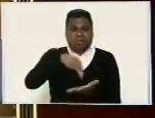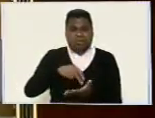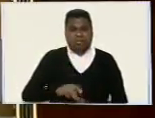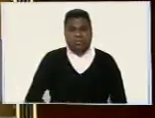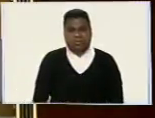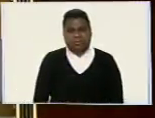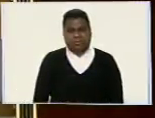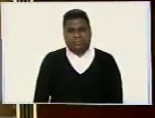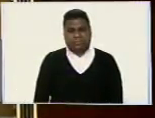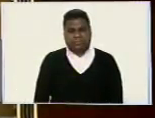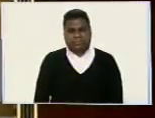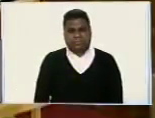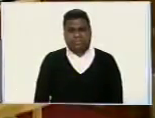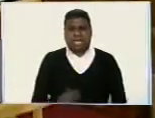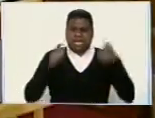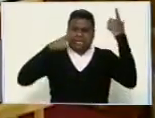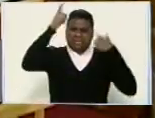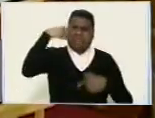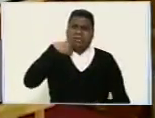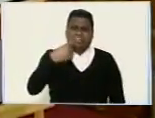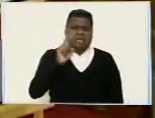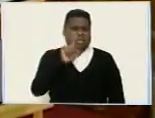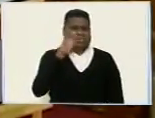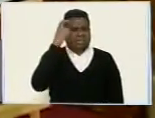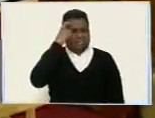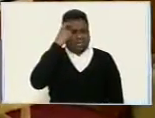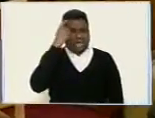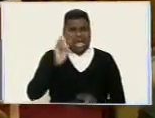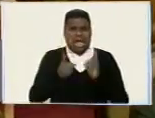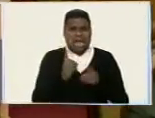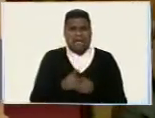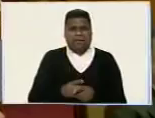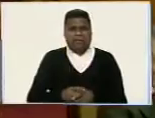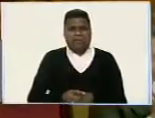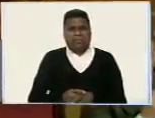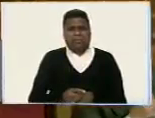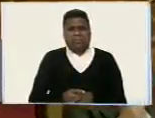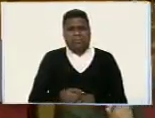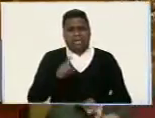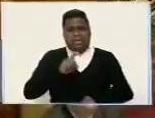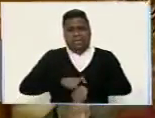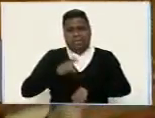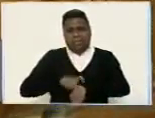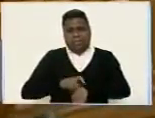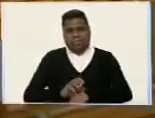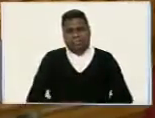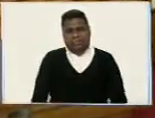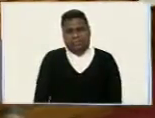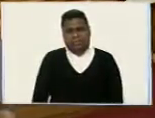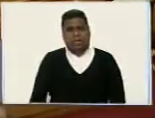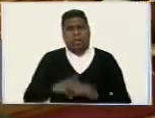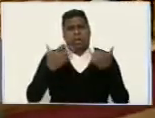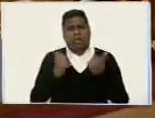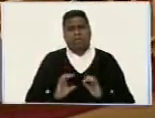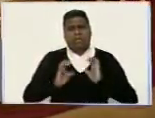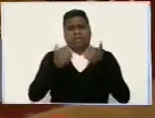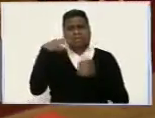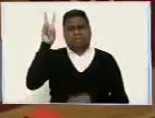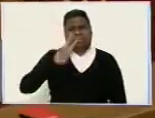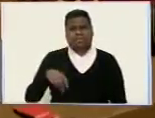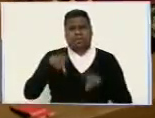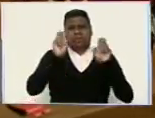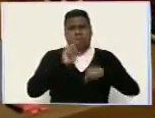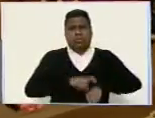fundada. Y Chávez decía ese día algo que tiene mucho que ver con este momento, decía: hoy comienza para Venezuela un